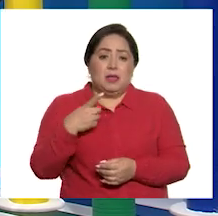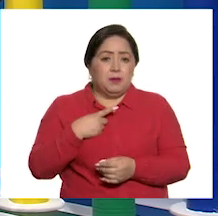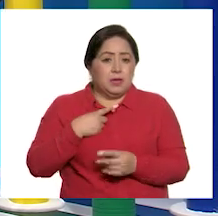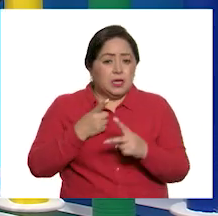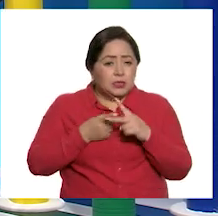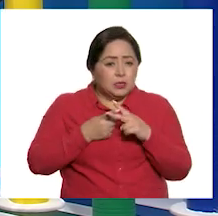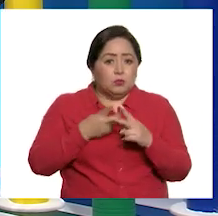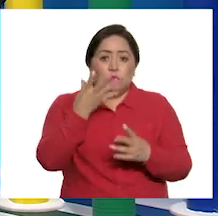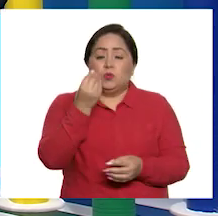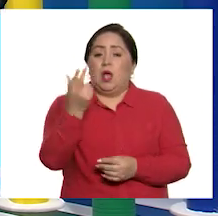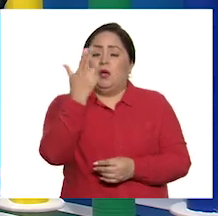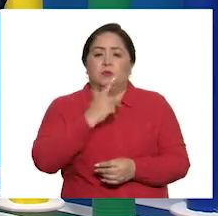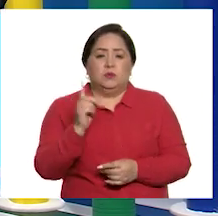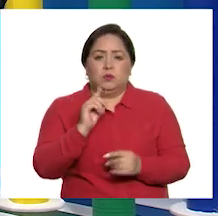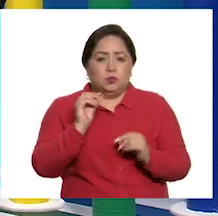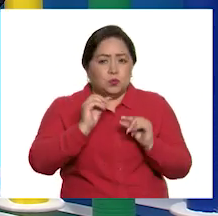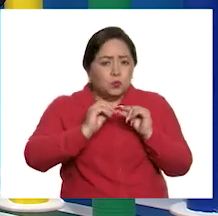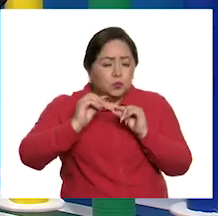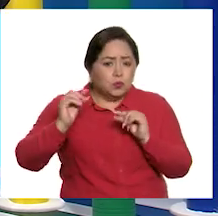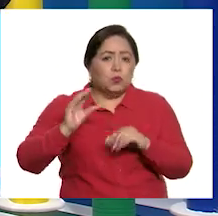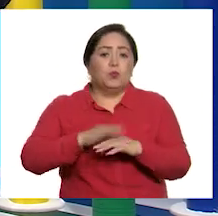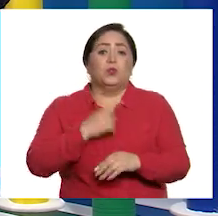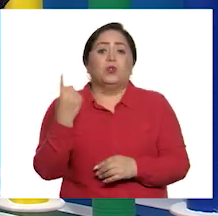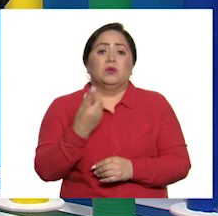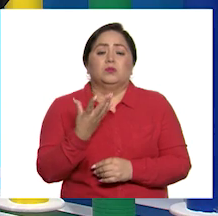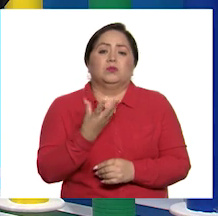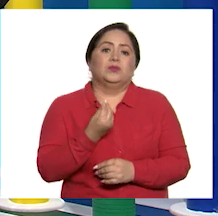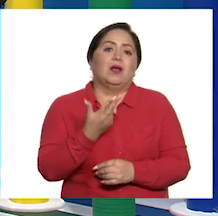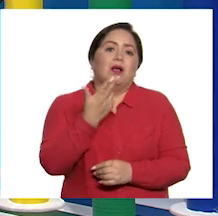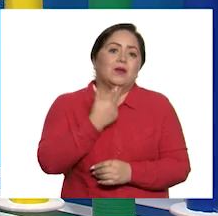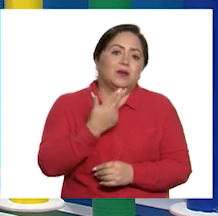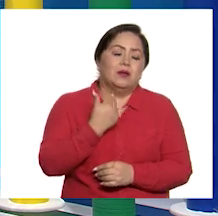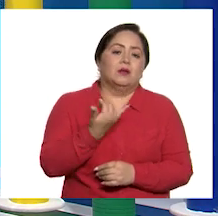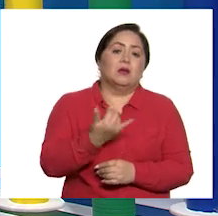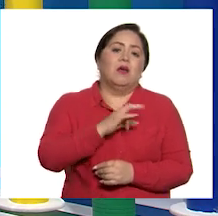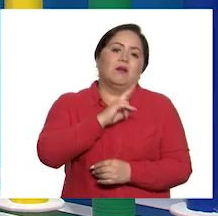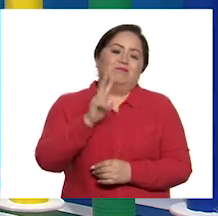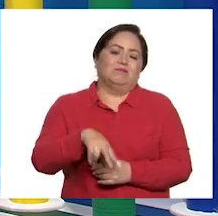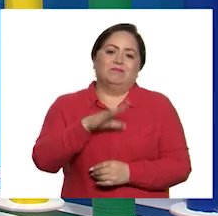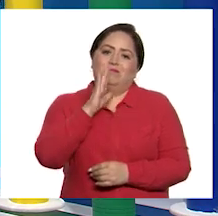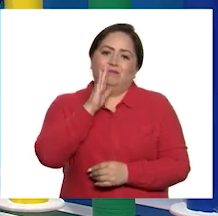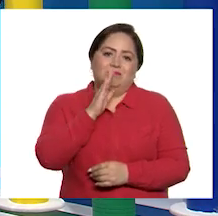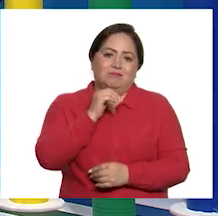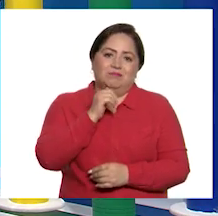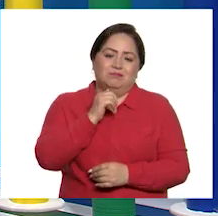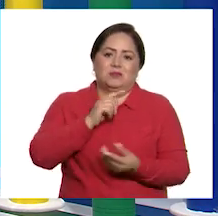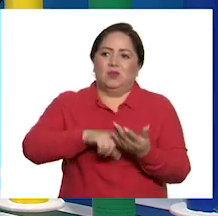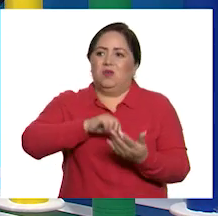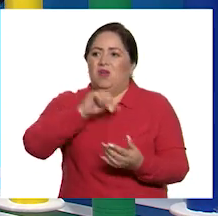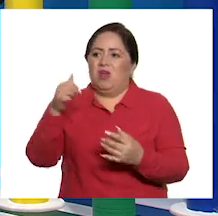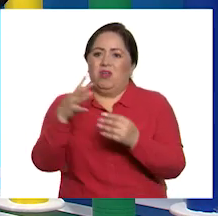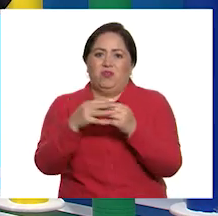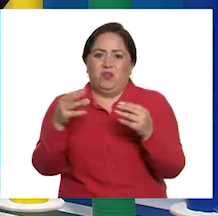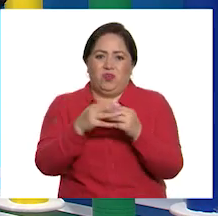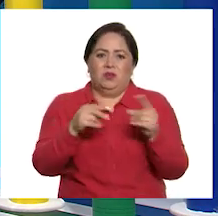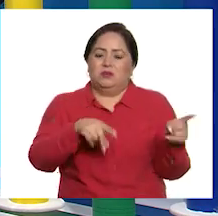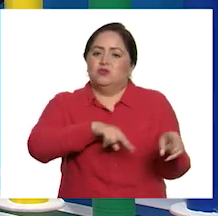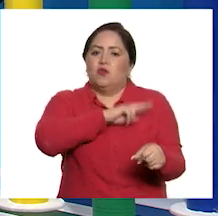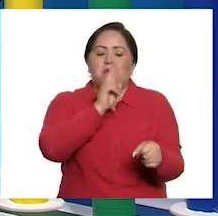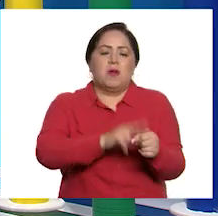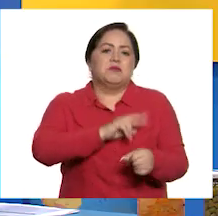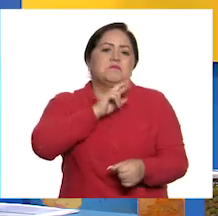medida y poca frecuencia por el exceso de azúcar y nunca ser sustituto de las frutas